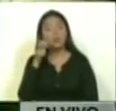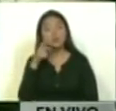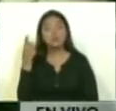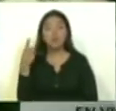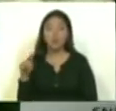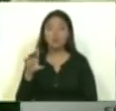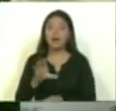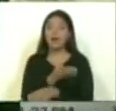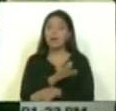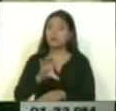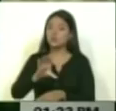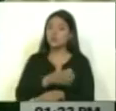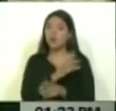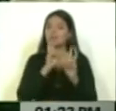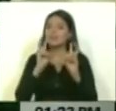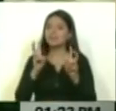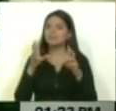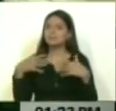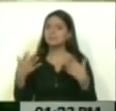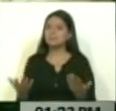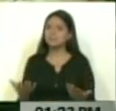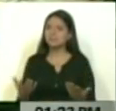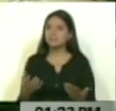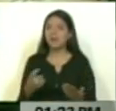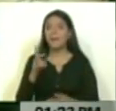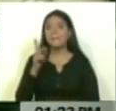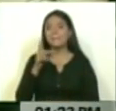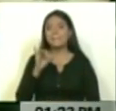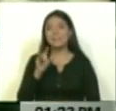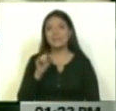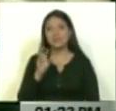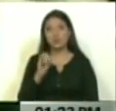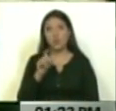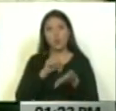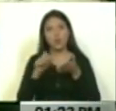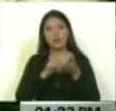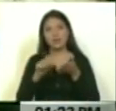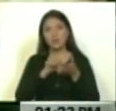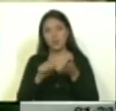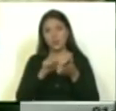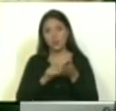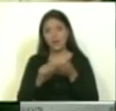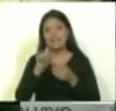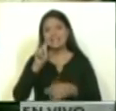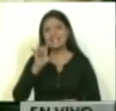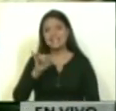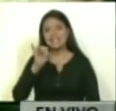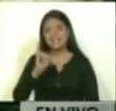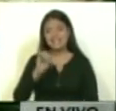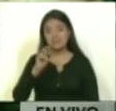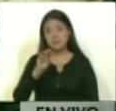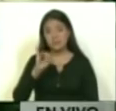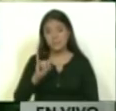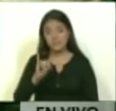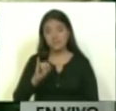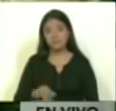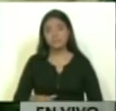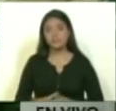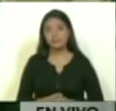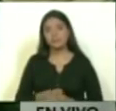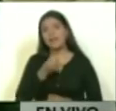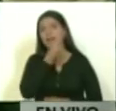canción titulada El Pito. Esa canción la escribe nada más y nada menos que Jimmy Sabater y Nicky Jiménez. Y la canta, por